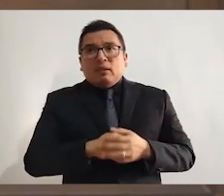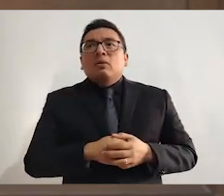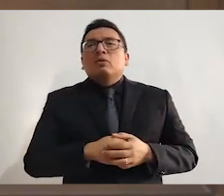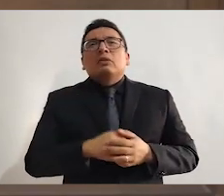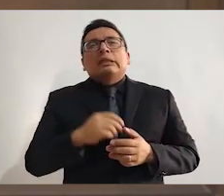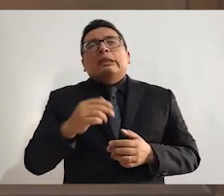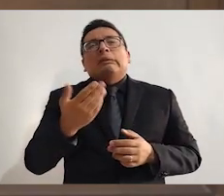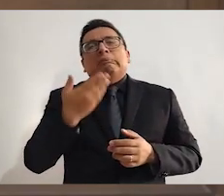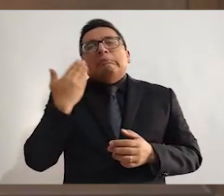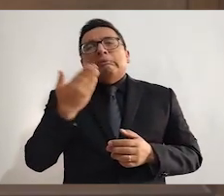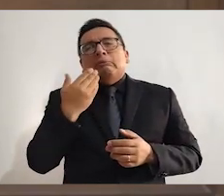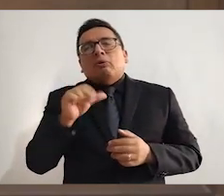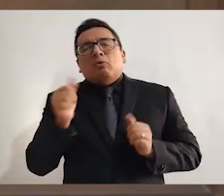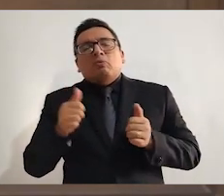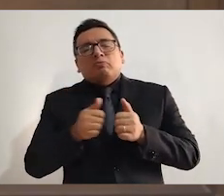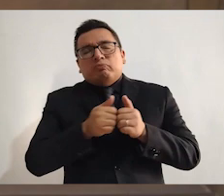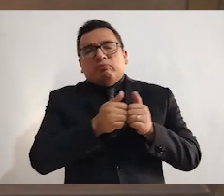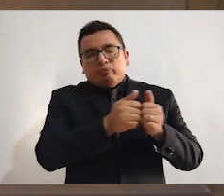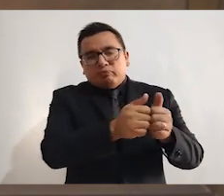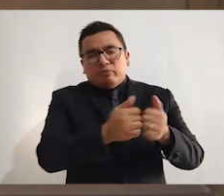van acompañadas,